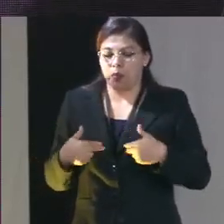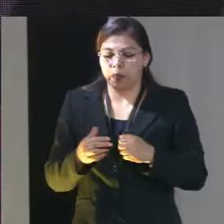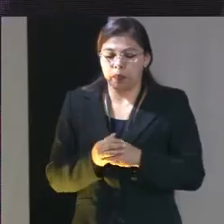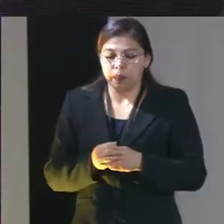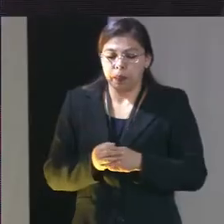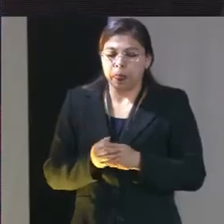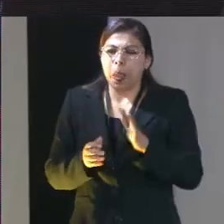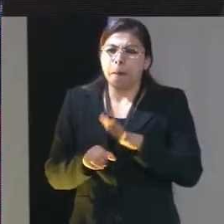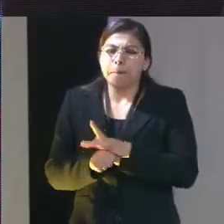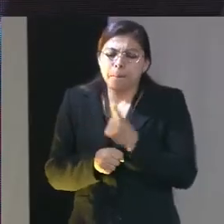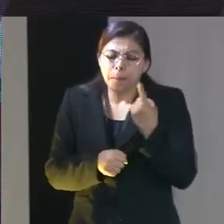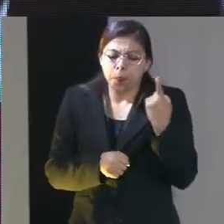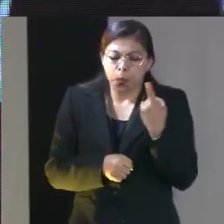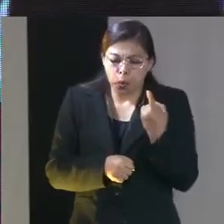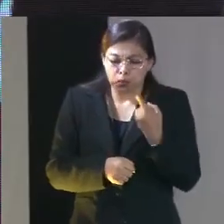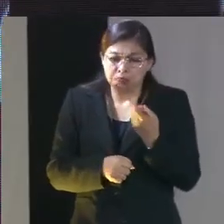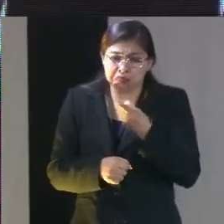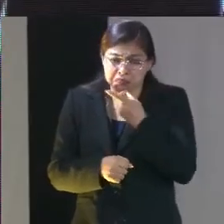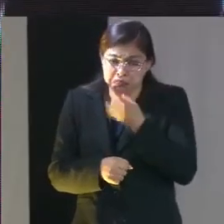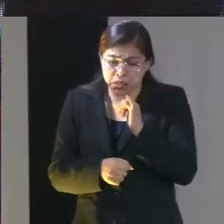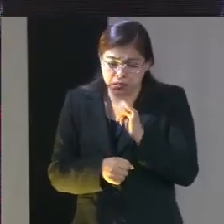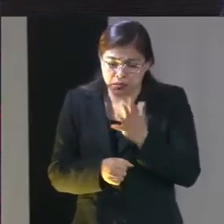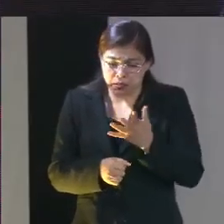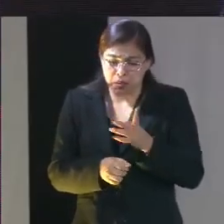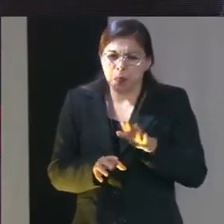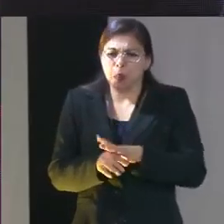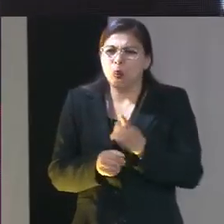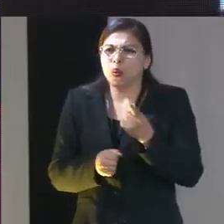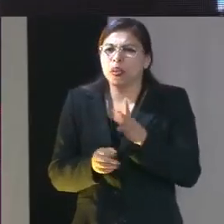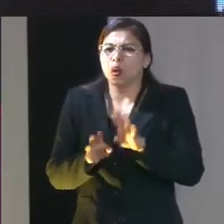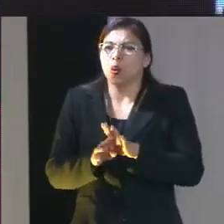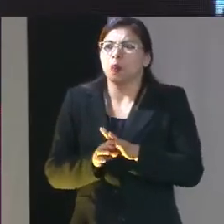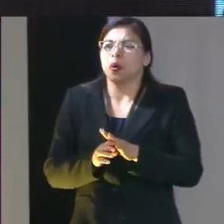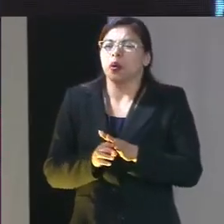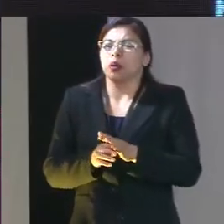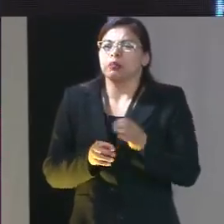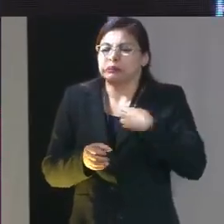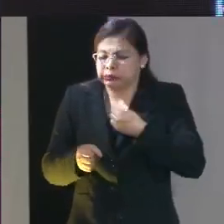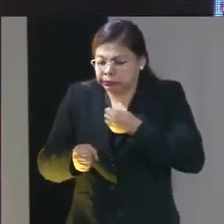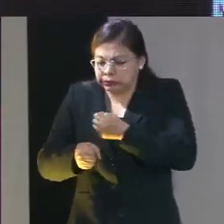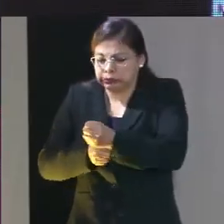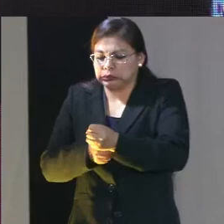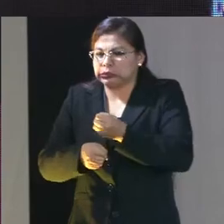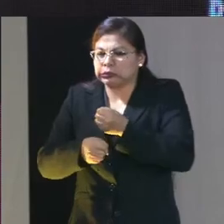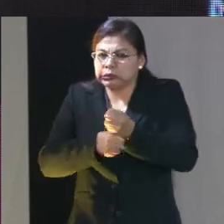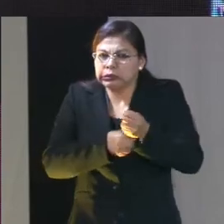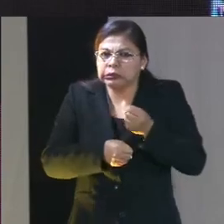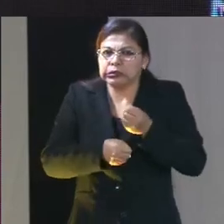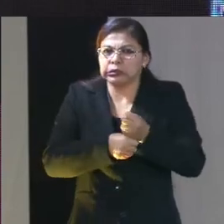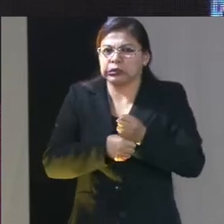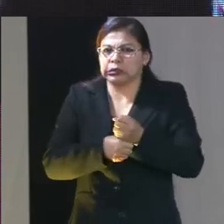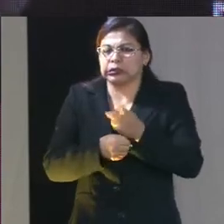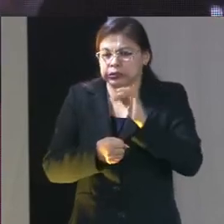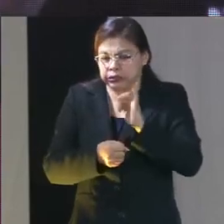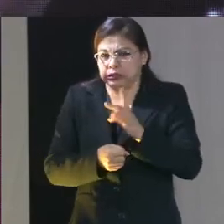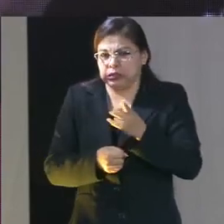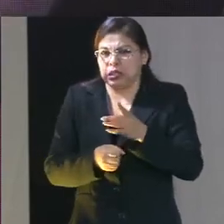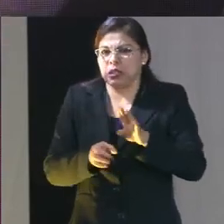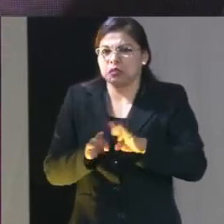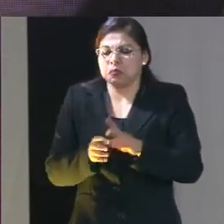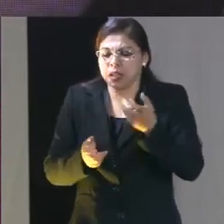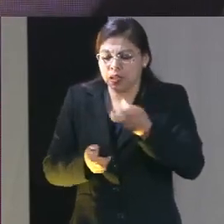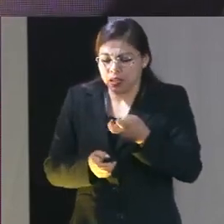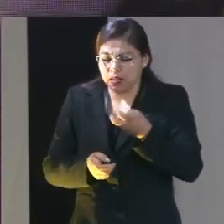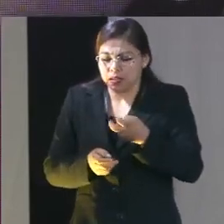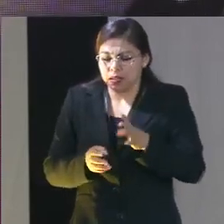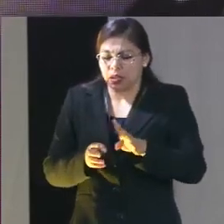Pero ¿por qué es civilizado torturar con infinita crueldad, no solo la Inquisición,